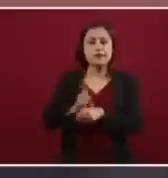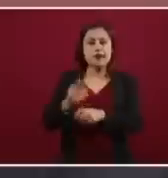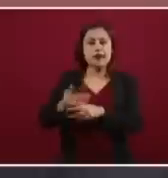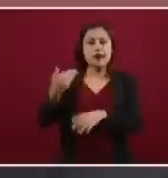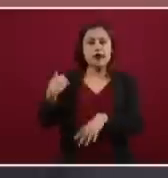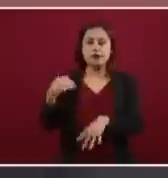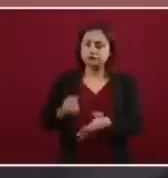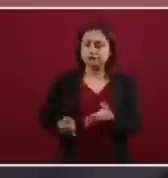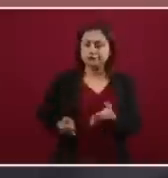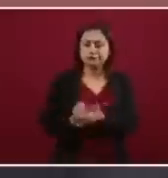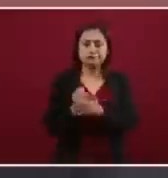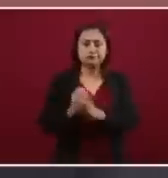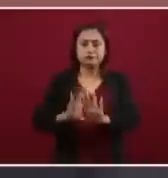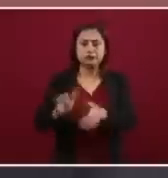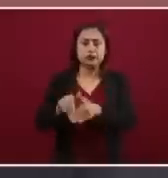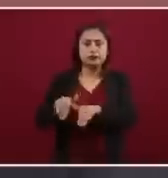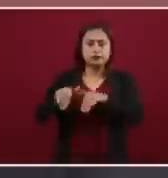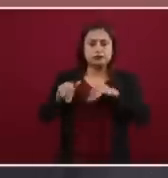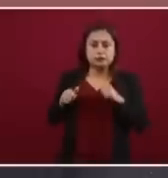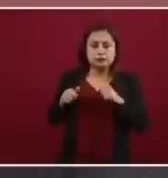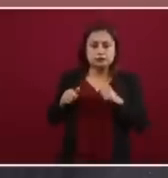Eso es lo que da la fortaleza.